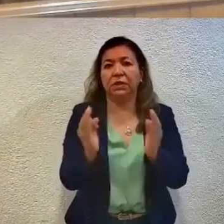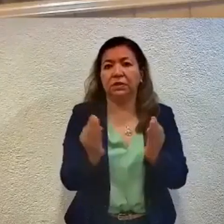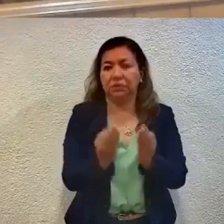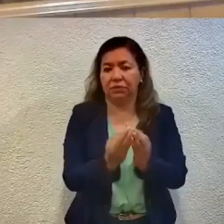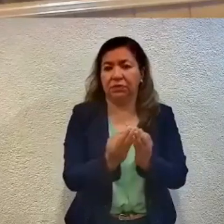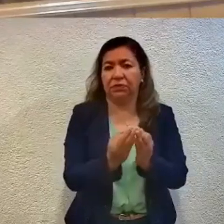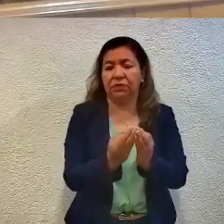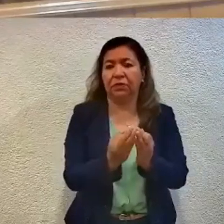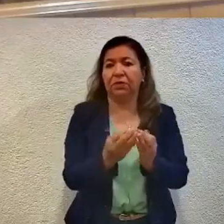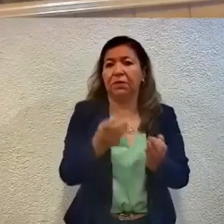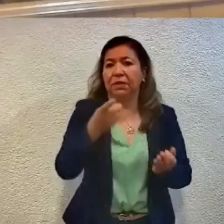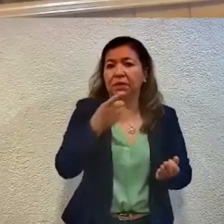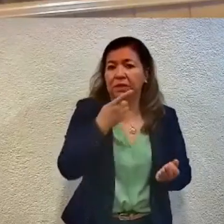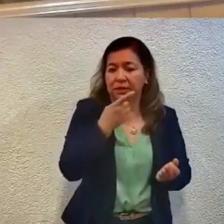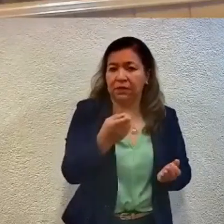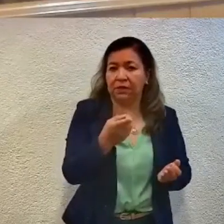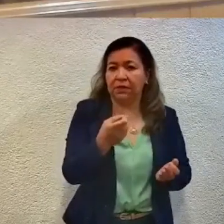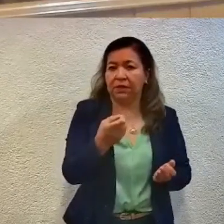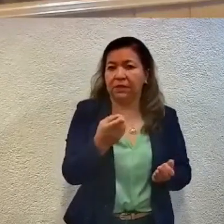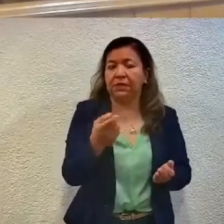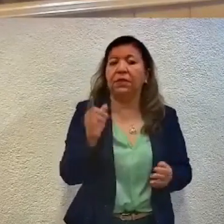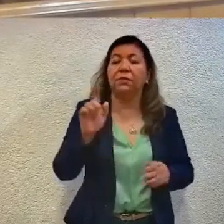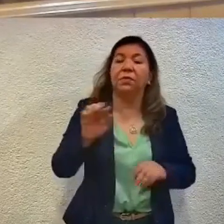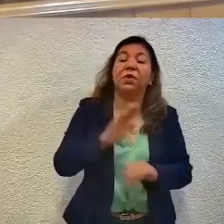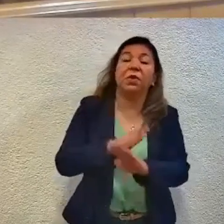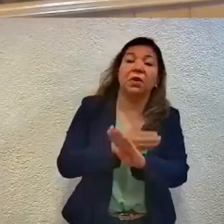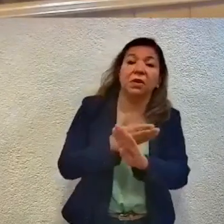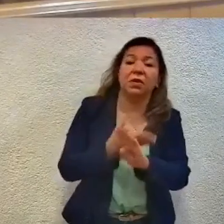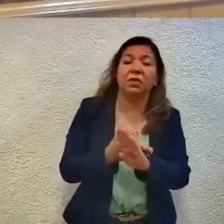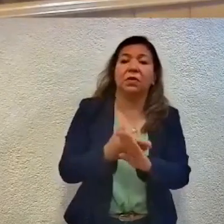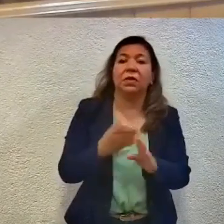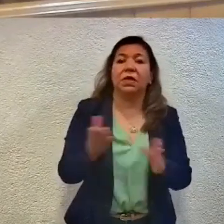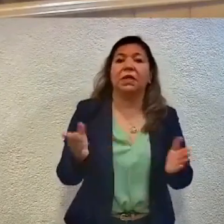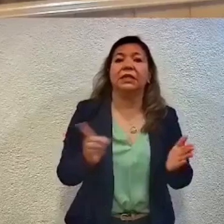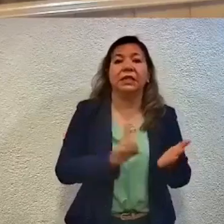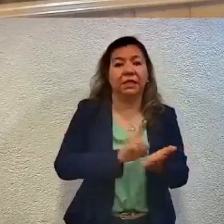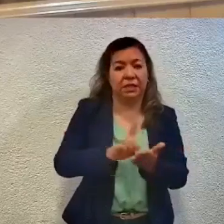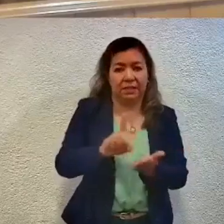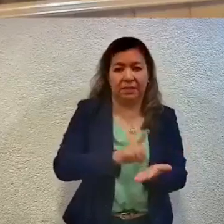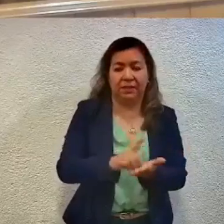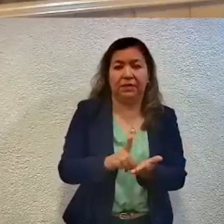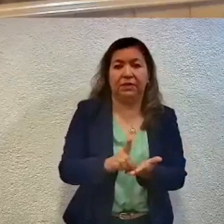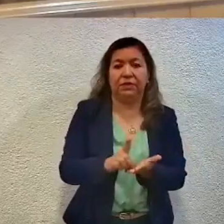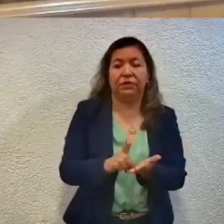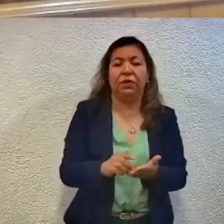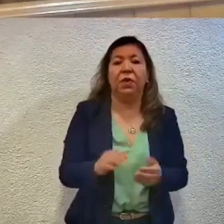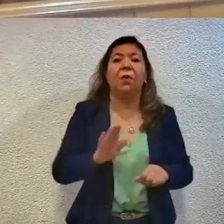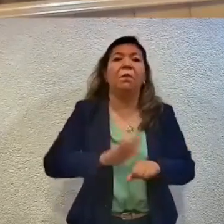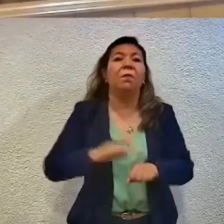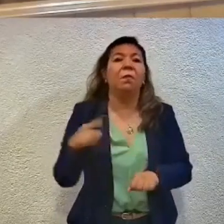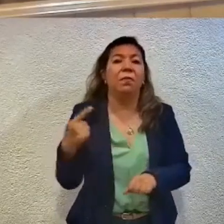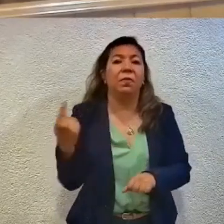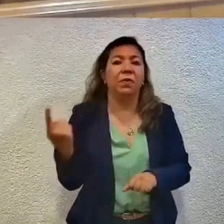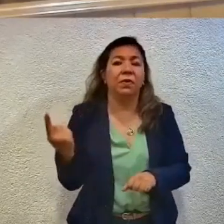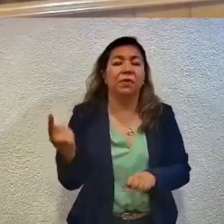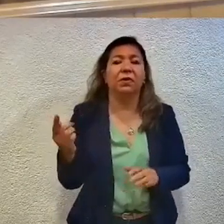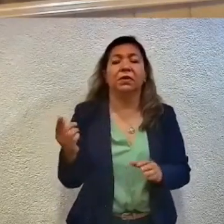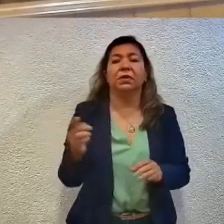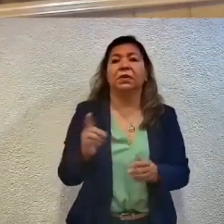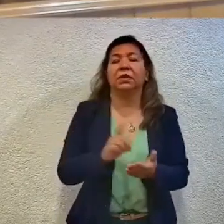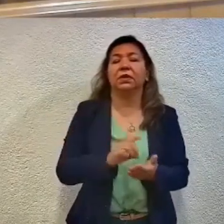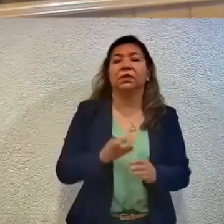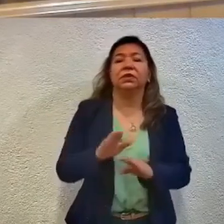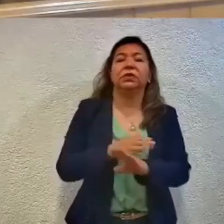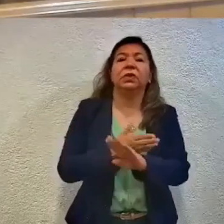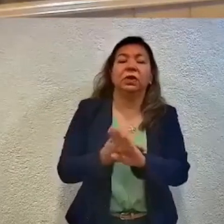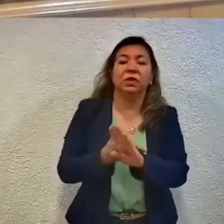elementos o condiciones para que los hechos referidos individualmente sean violatorios del principio de equidad, el por qué son